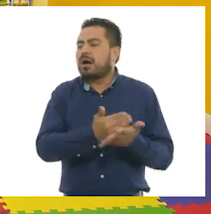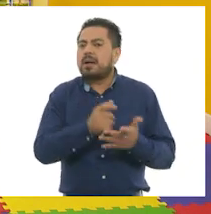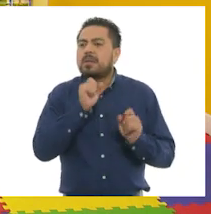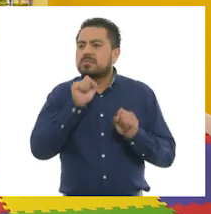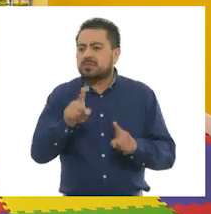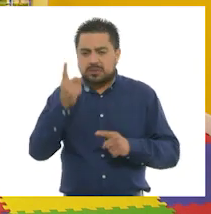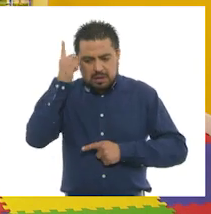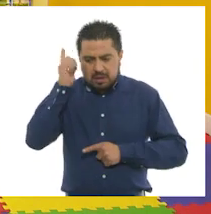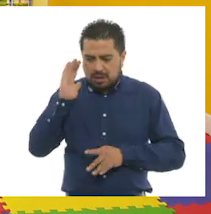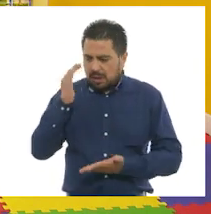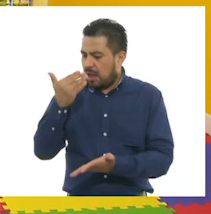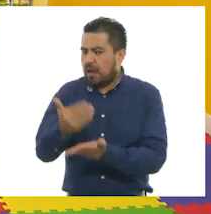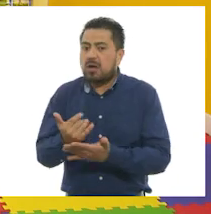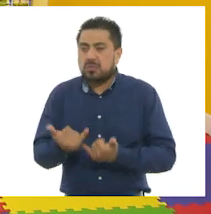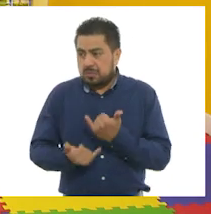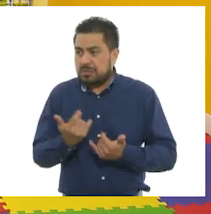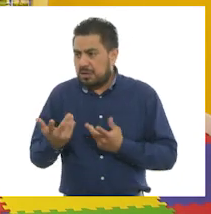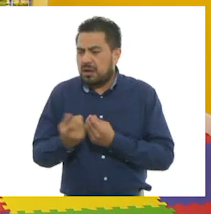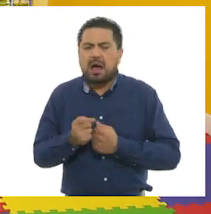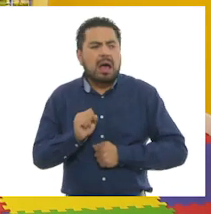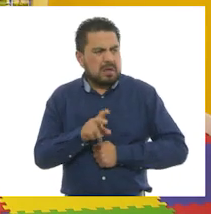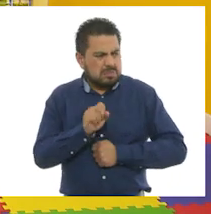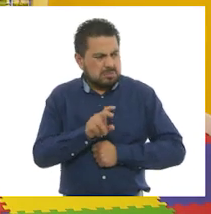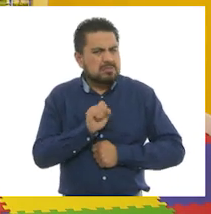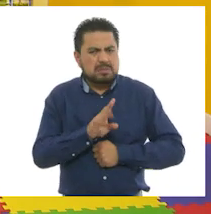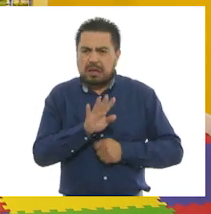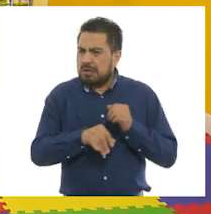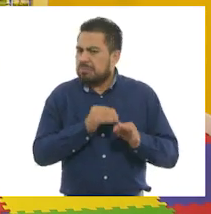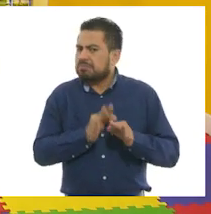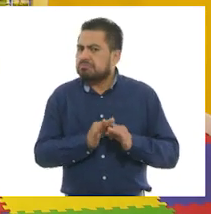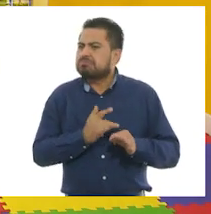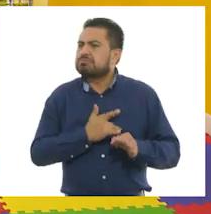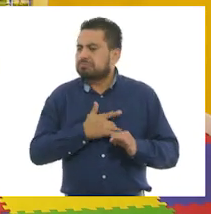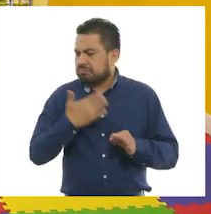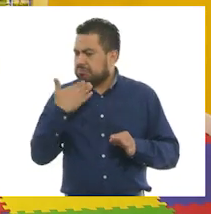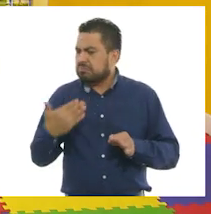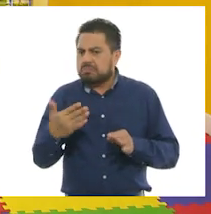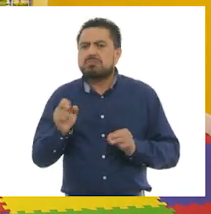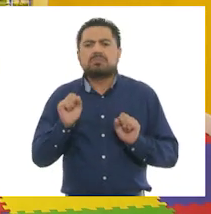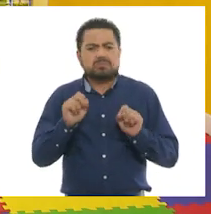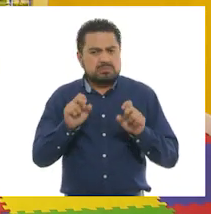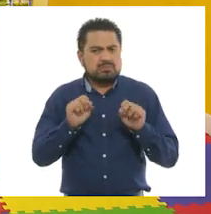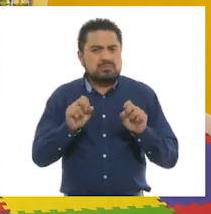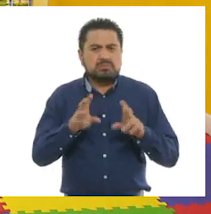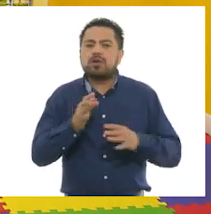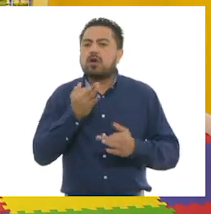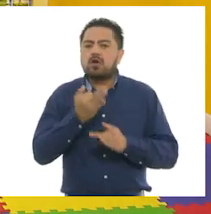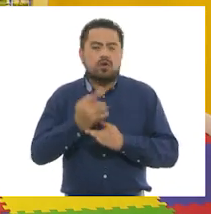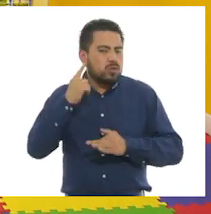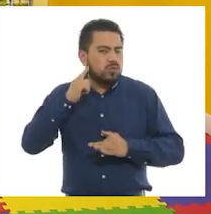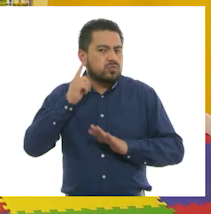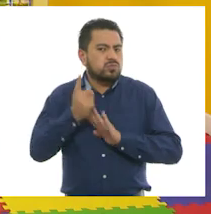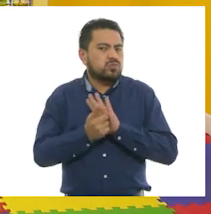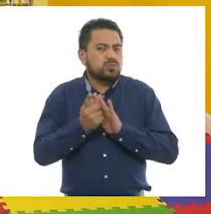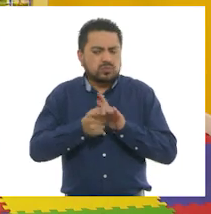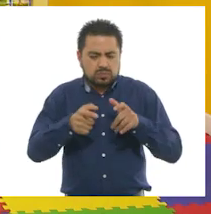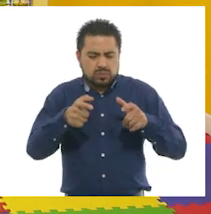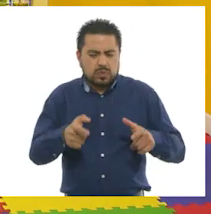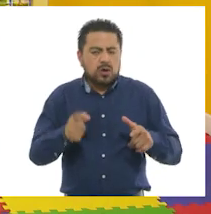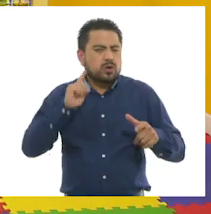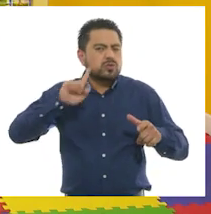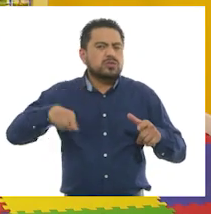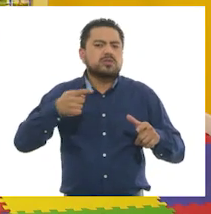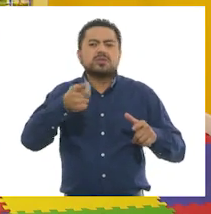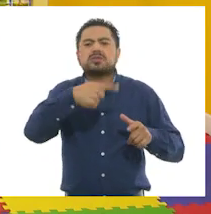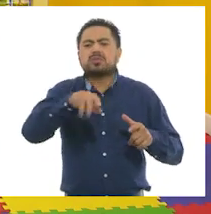los caballos se paran. ¿Jugamos? Va, órale. Va. Estamos listos, ¿verdad, Rullito? A ver, me voy a... Voy a poner la música y recuerden que en casa